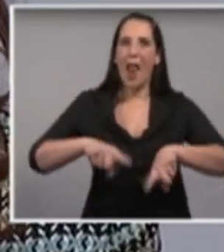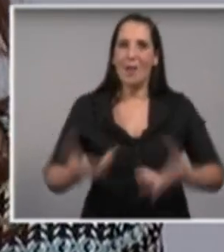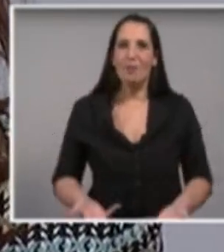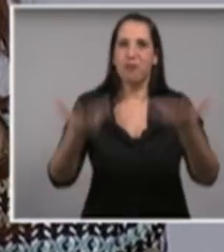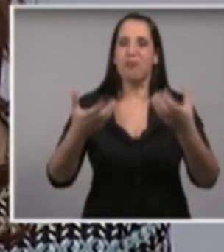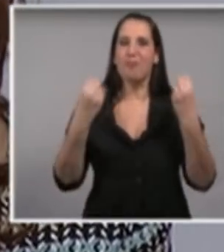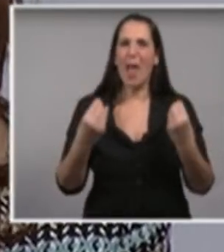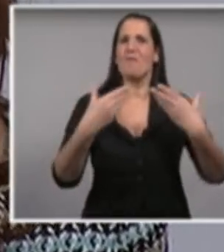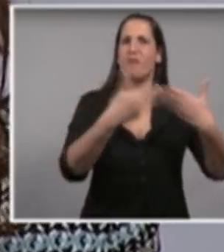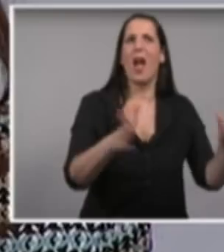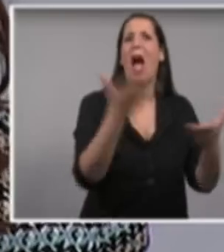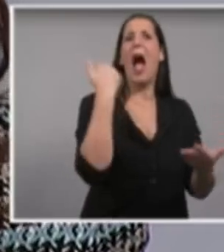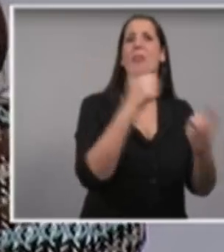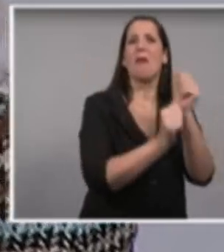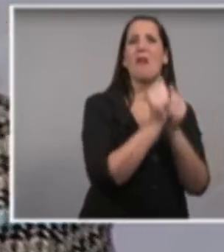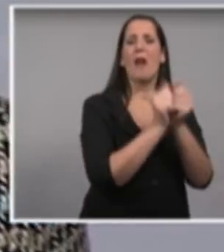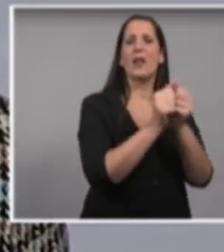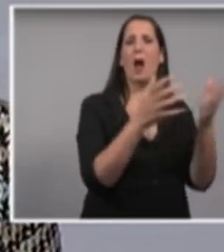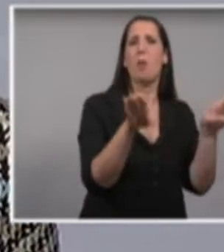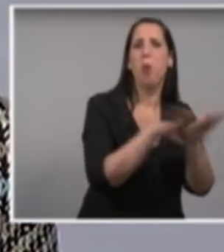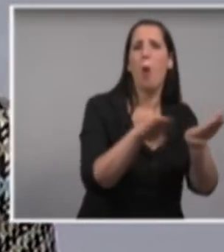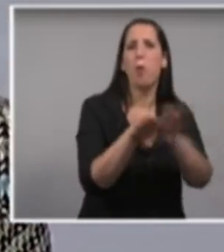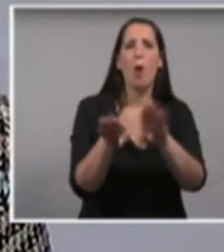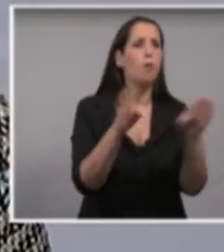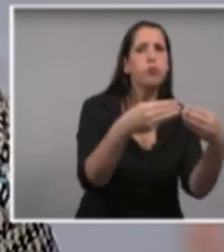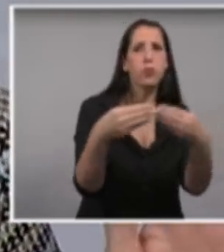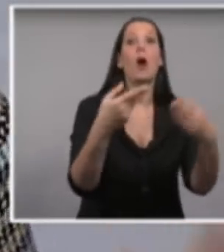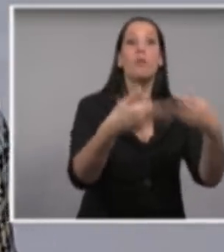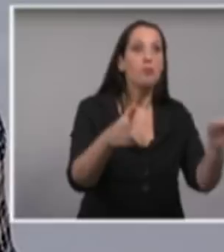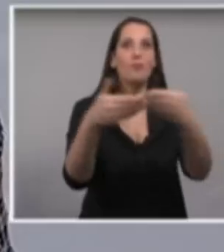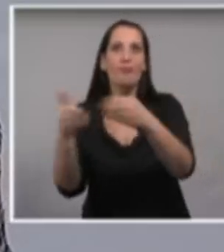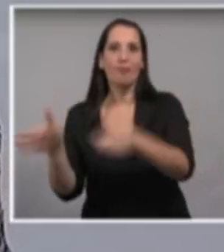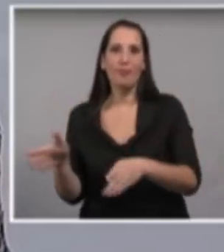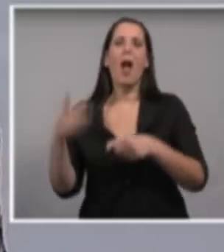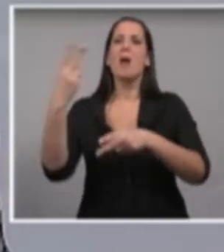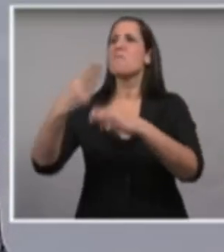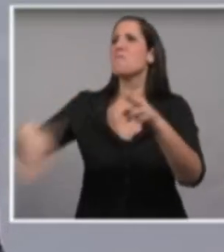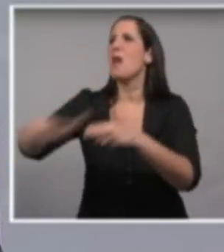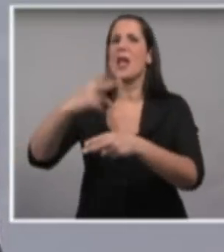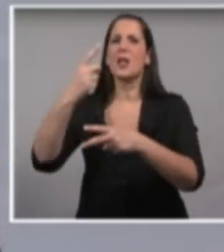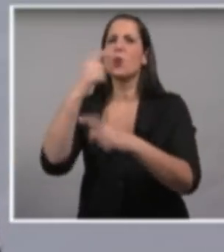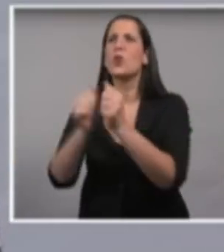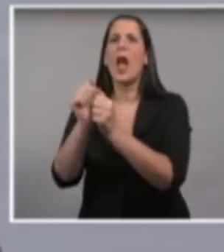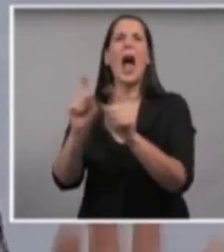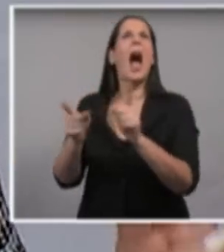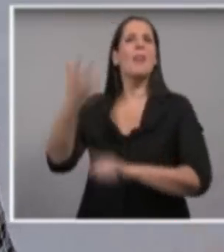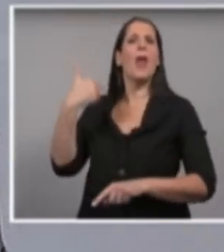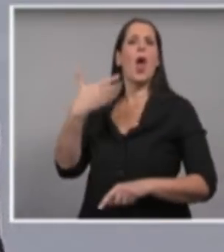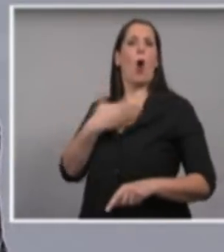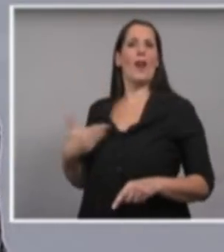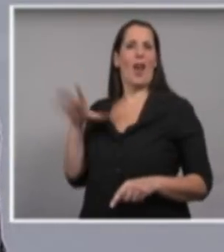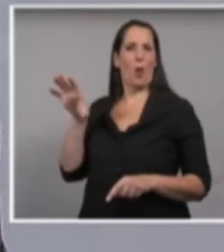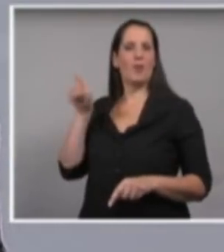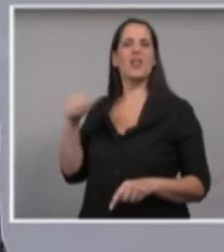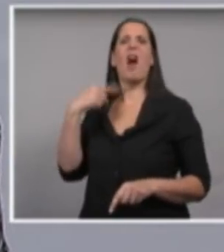vuelto a abrir fábricas, parques industriales. Paco mencionaba que aquí había apenas ¿cuántos parques industriales, Paco? 4.